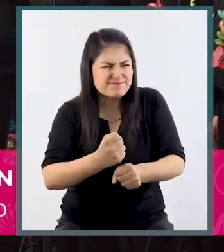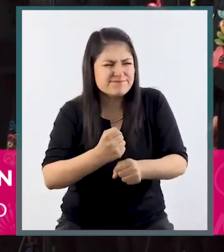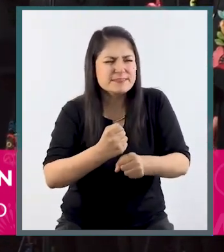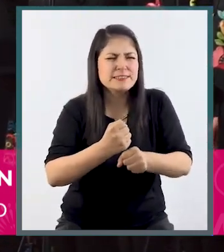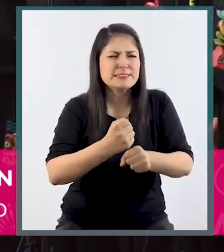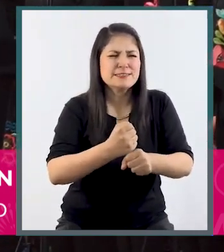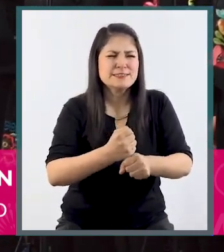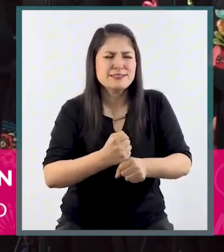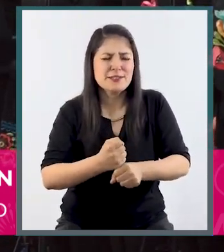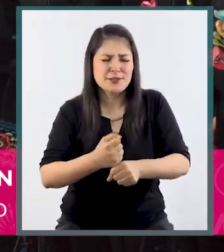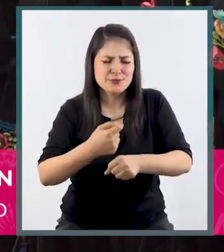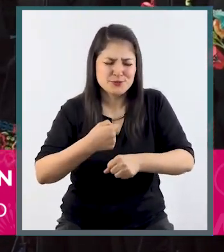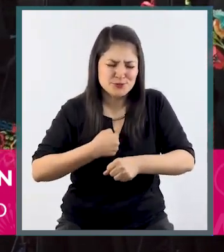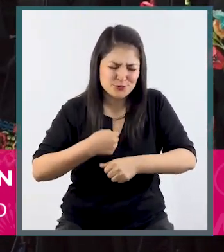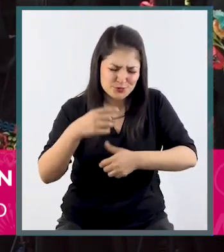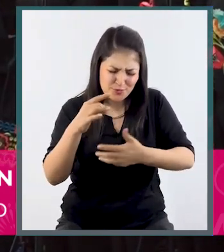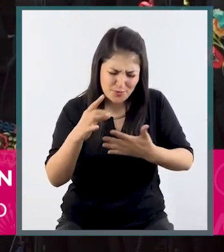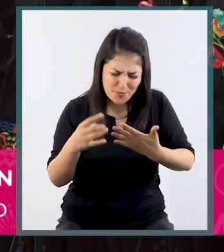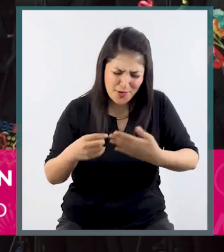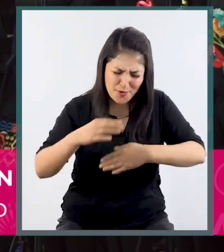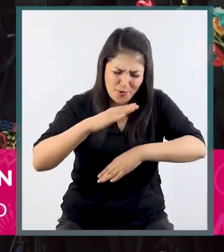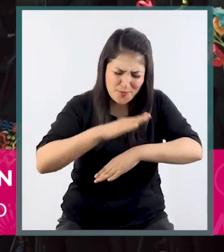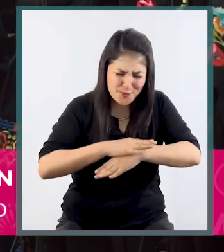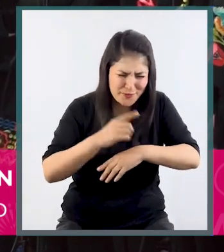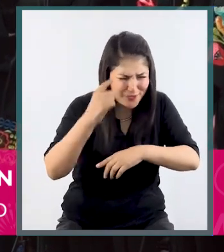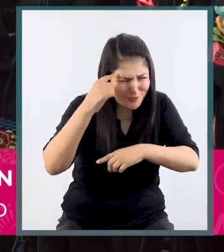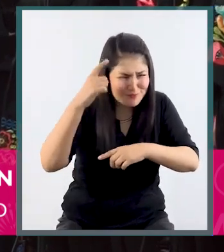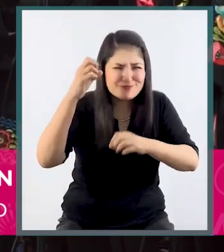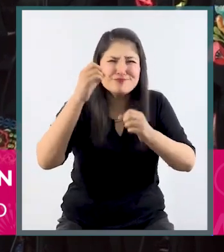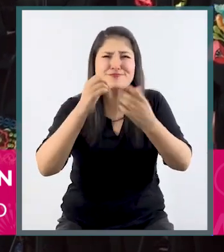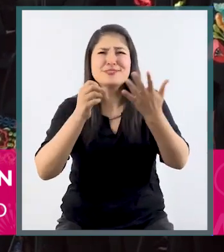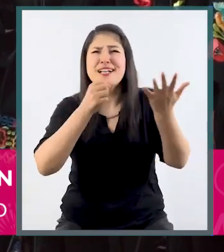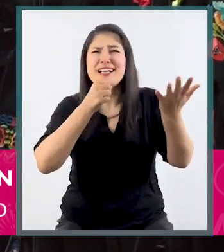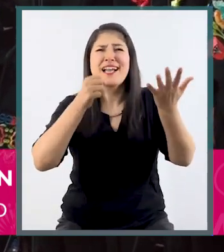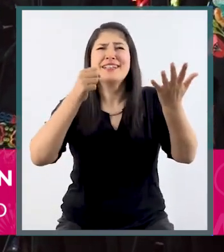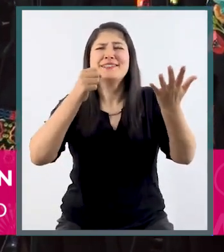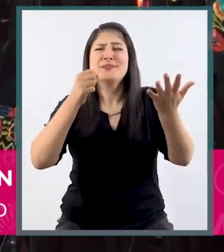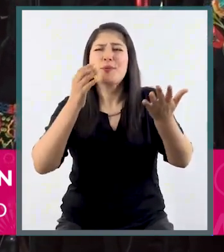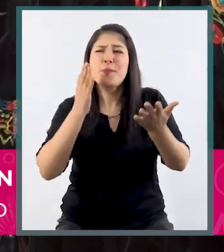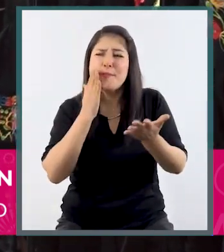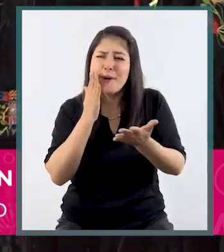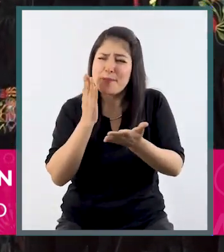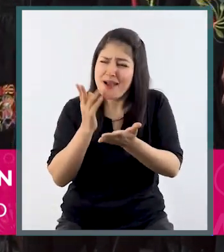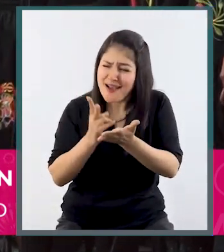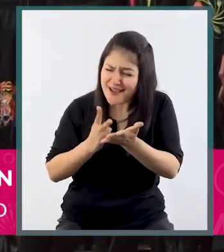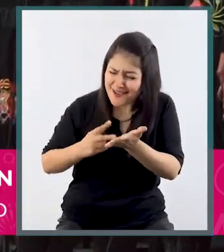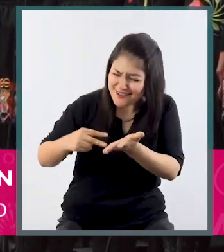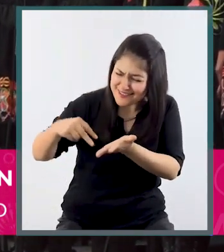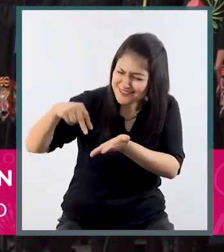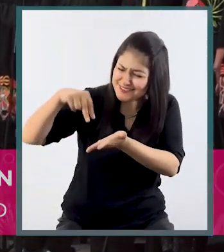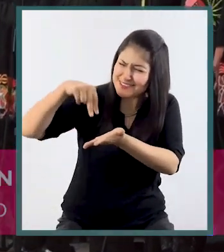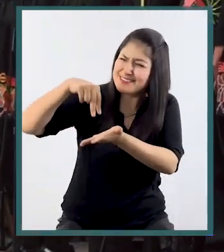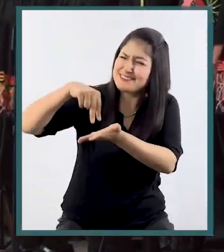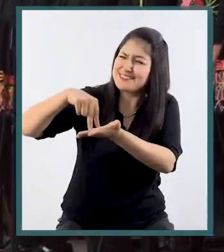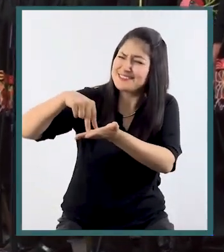libertad. Mi montaña, mis anhelos, mis mañanas y mi madre resucita.